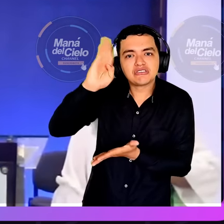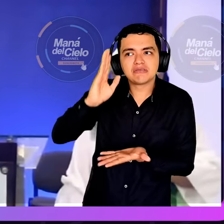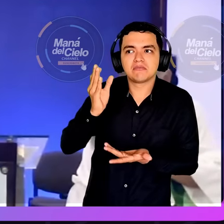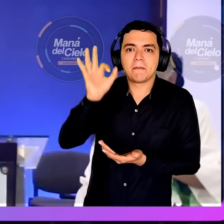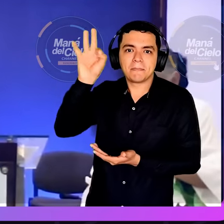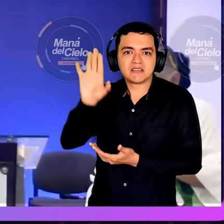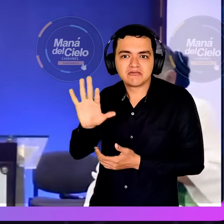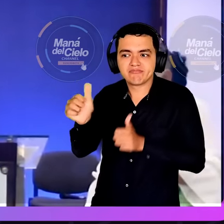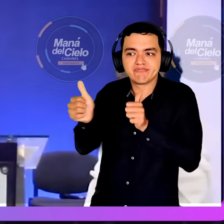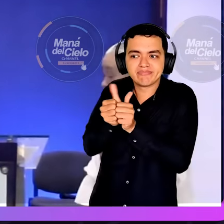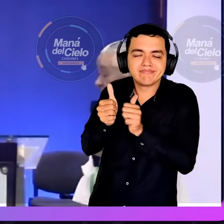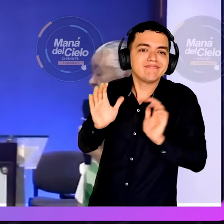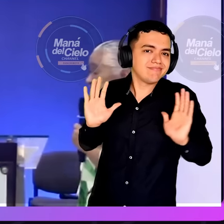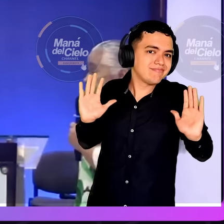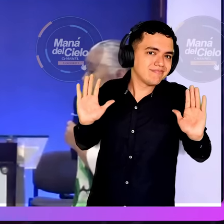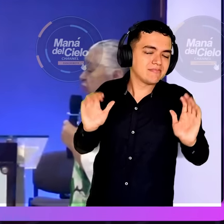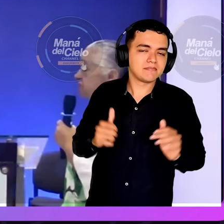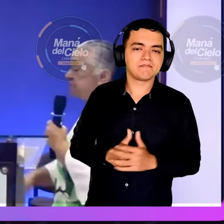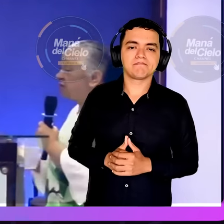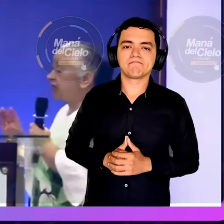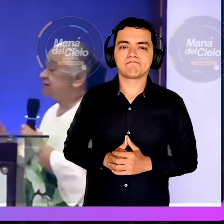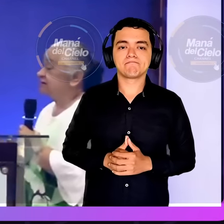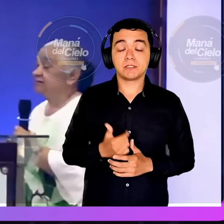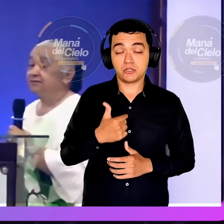de tu corazón. Y